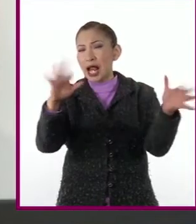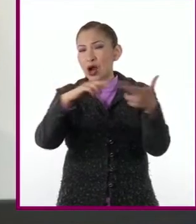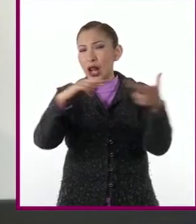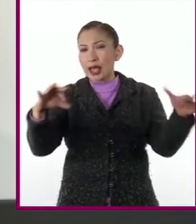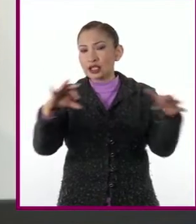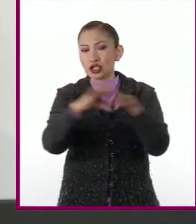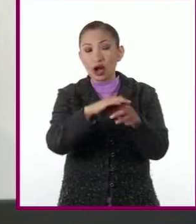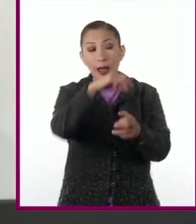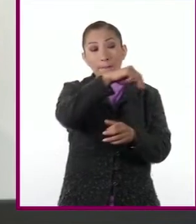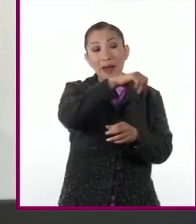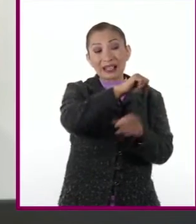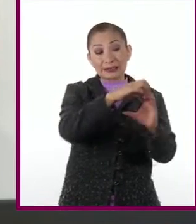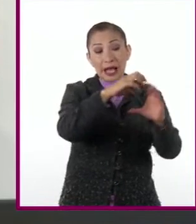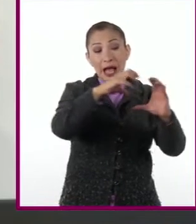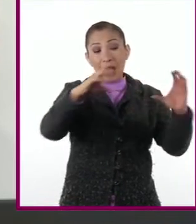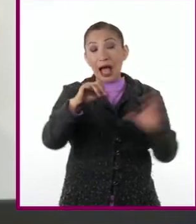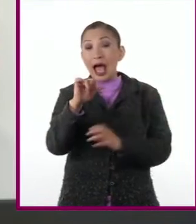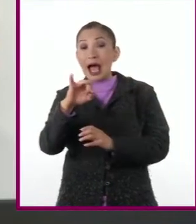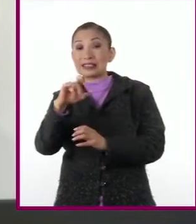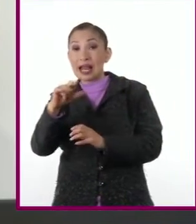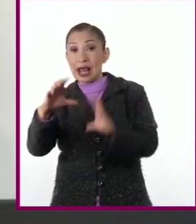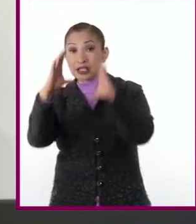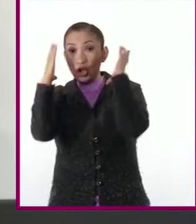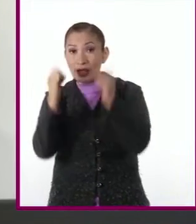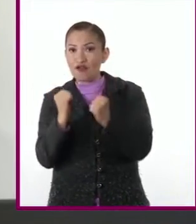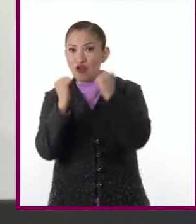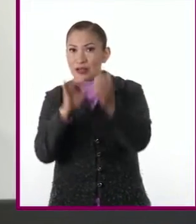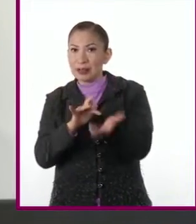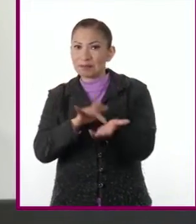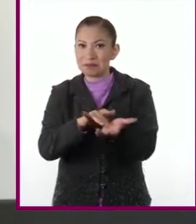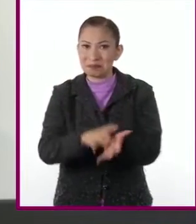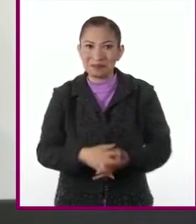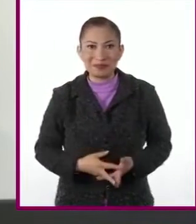relación entre masa, aceleración y fuerza.